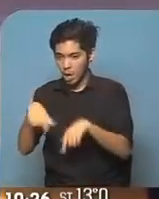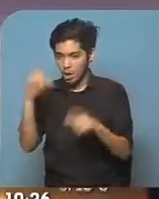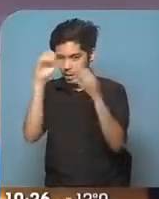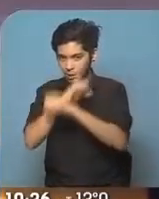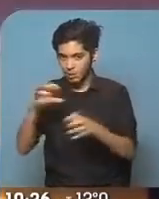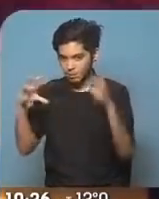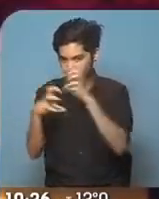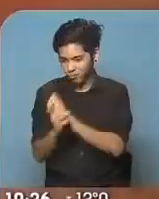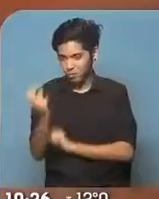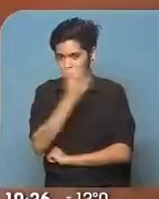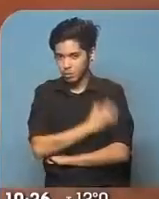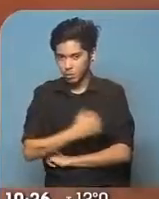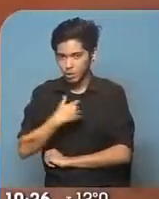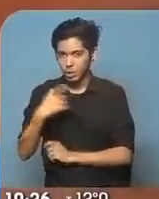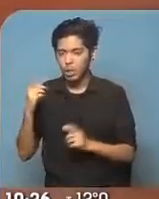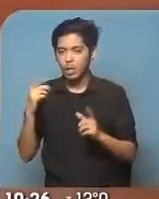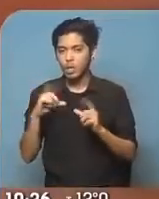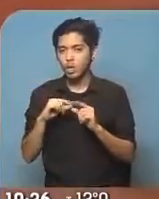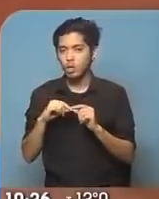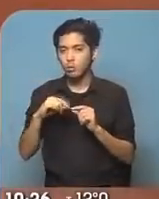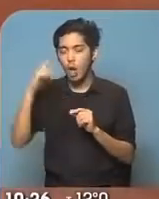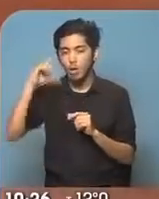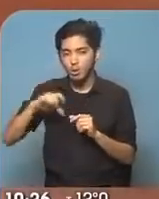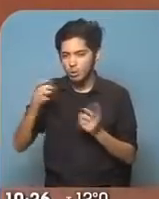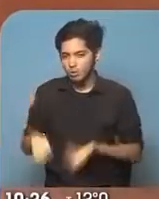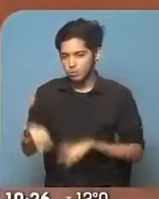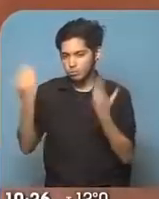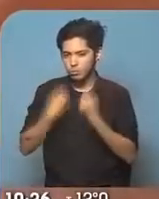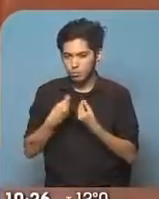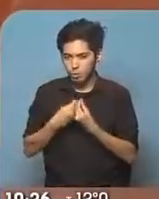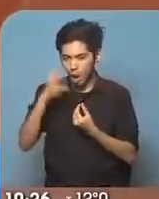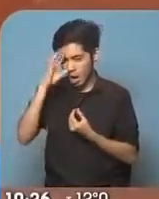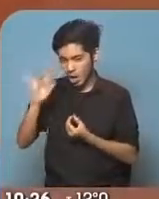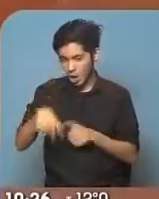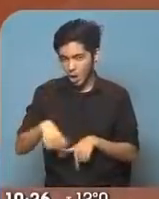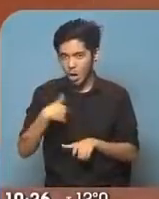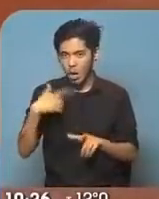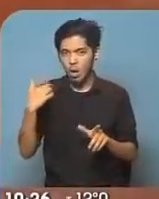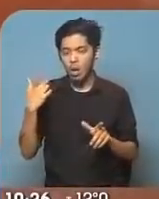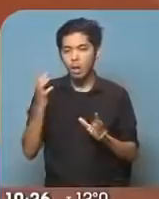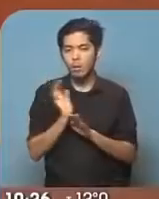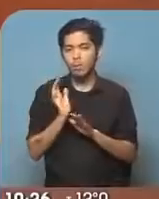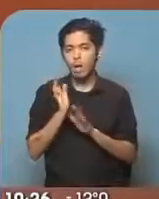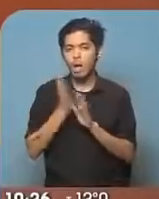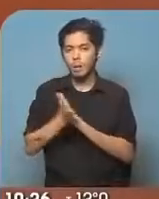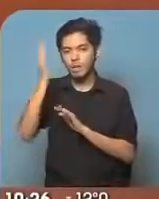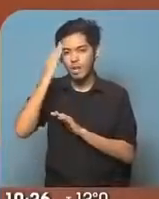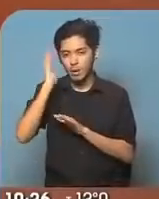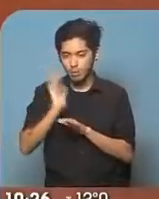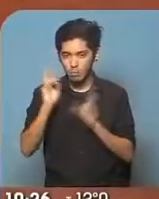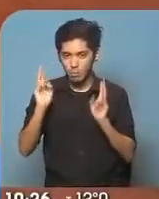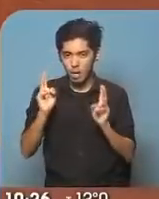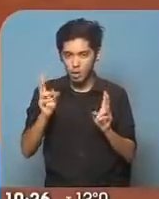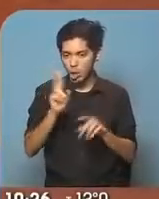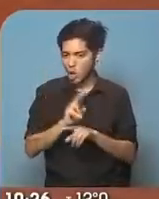totalmente empobrecida la tasa de suicidio creció muchísimo a tasas récord hay fuga de cerebros los docentes por ejemplo no